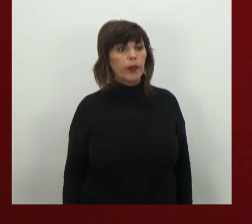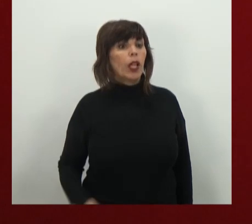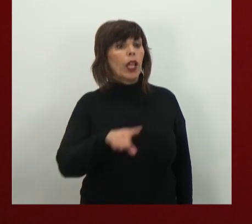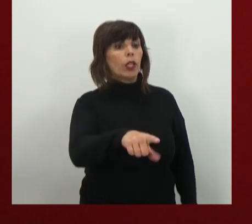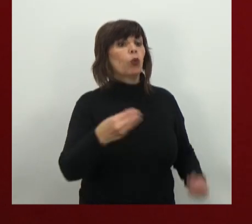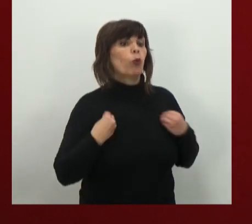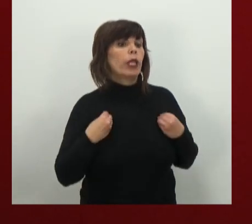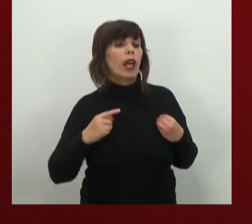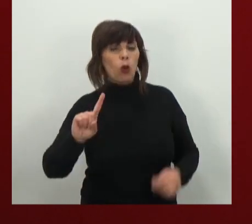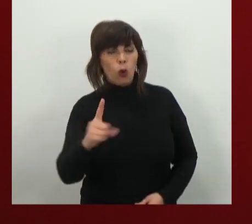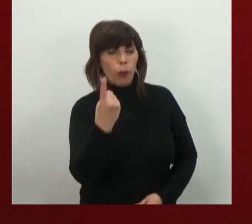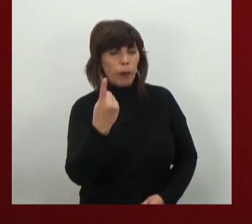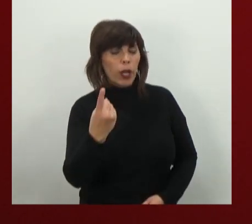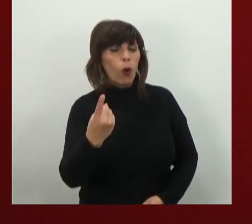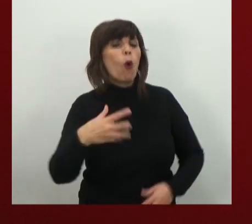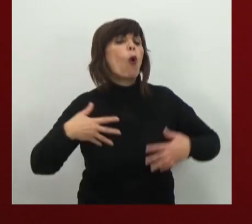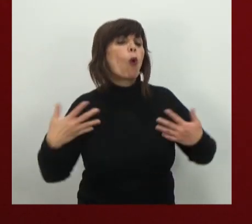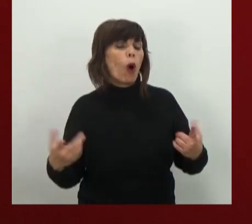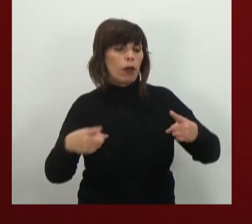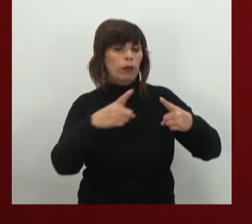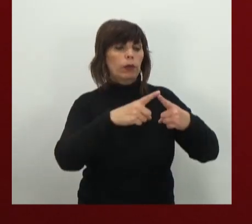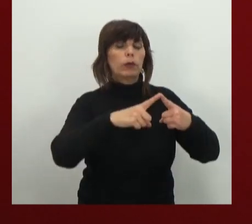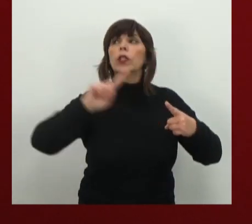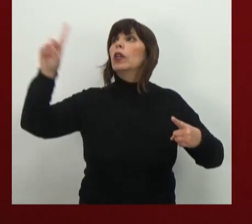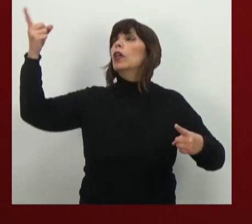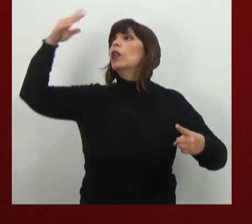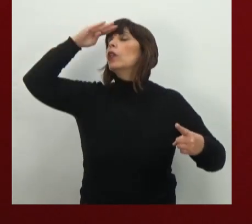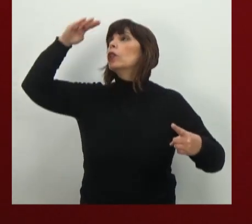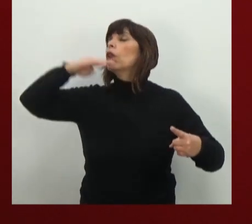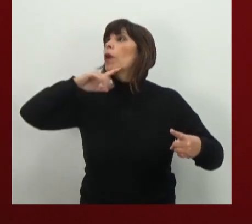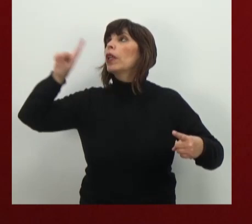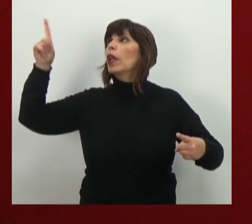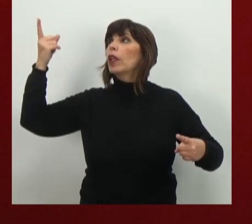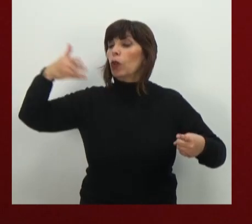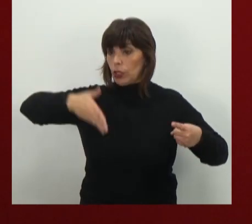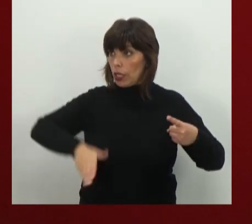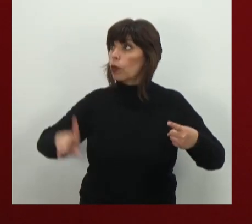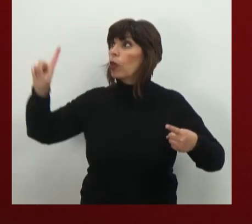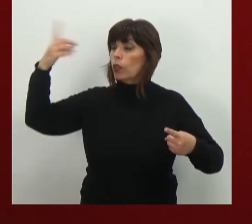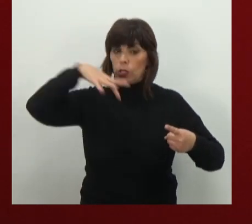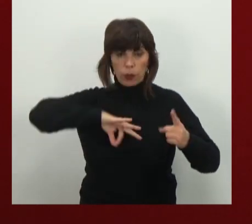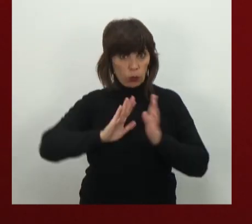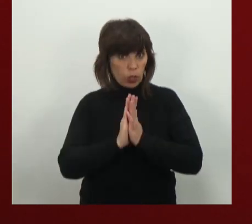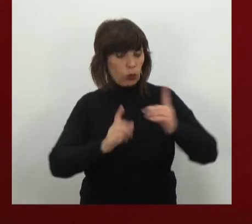Primero, Dios el Padre, Dios el Hijo y Dios el Espíritu Santo. Eso es sin duda.